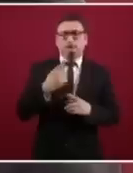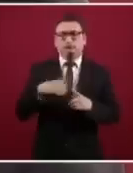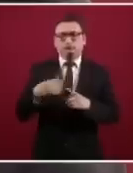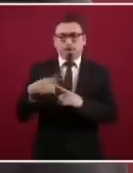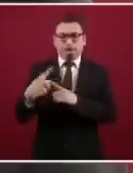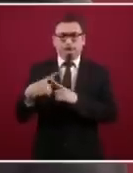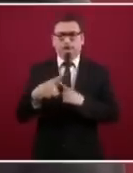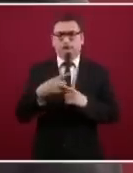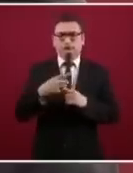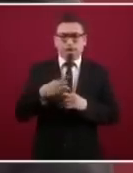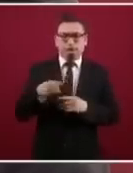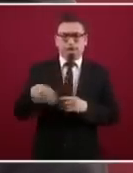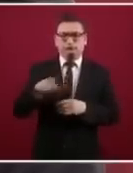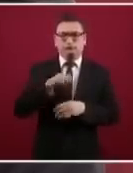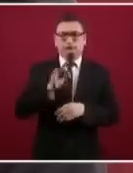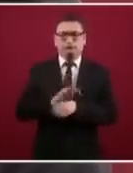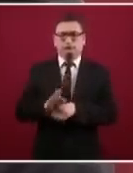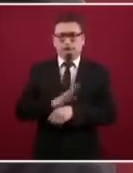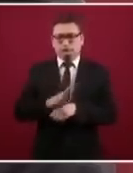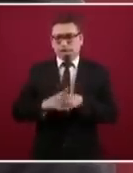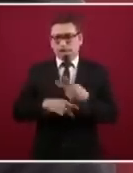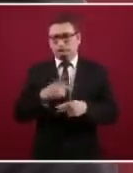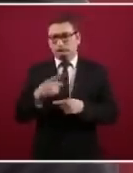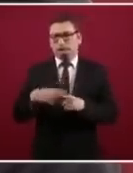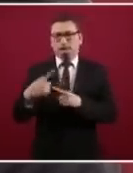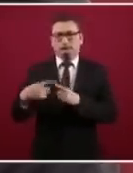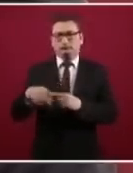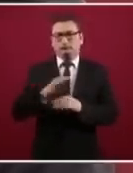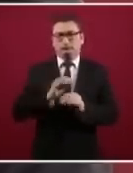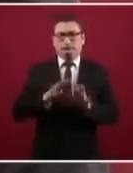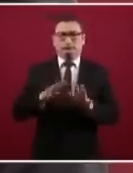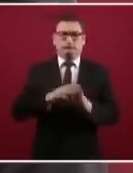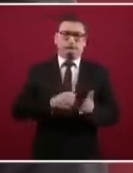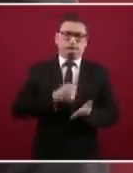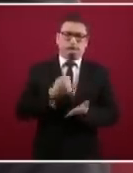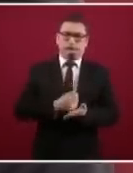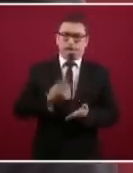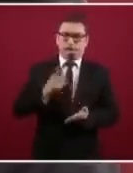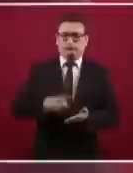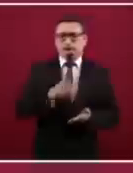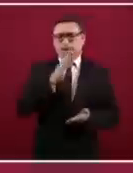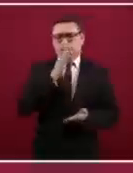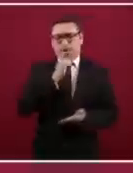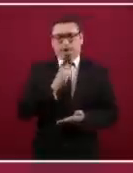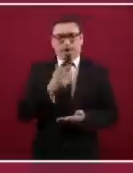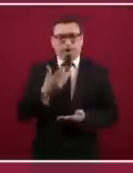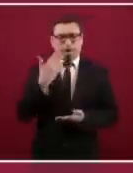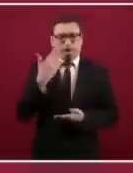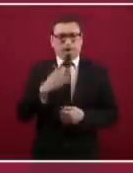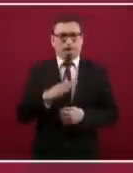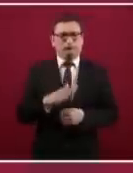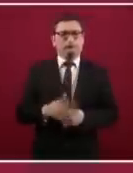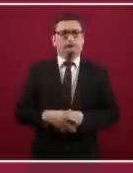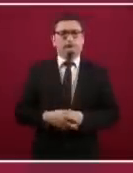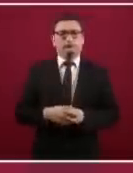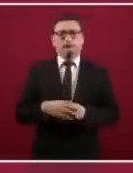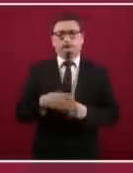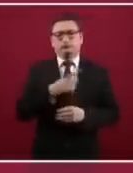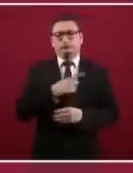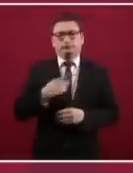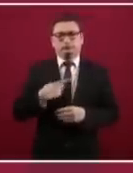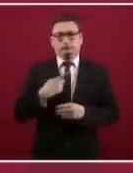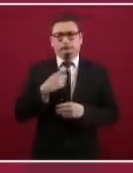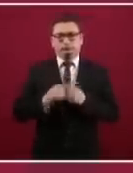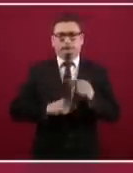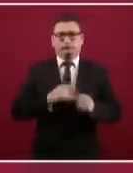Desde luego esto no se puede hacer por decreto, esto tiene que